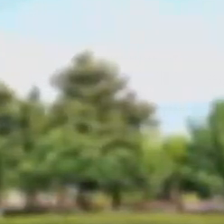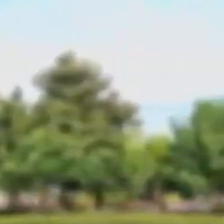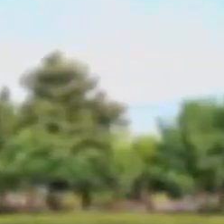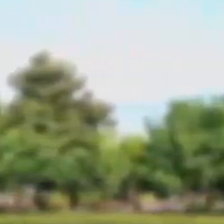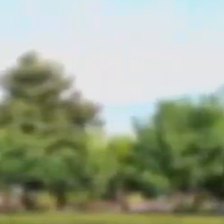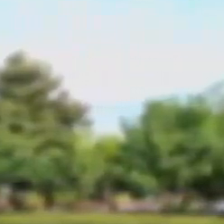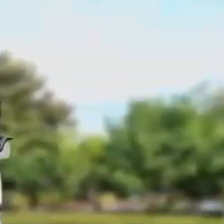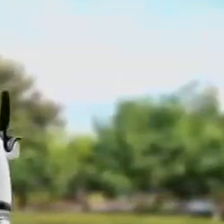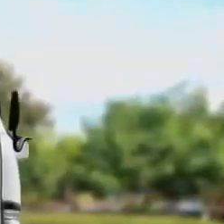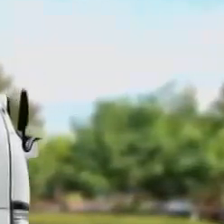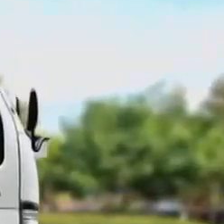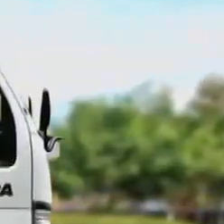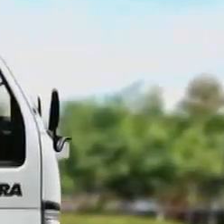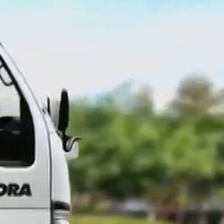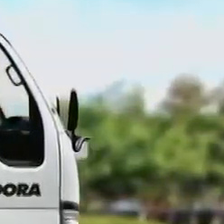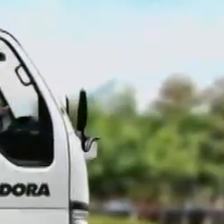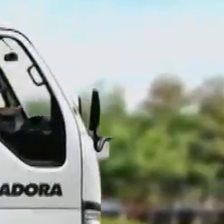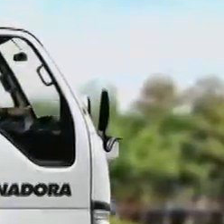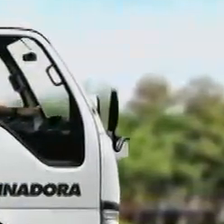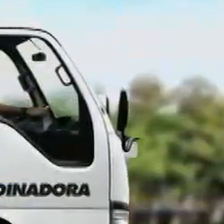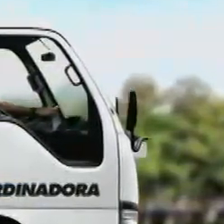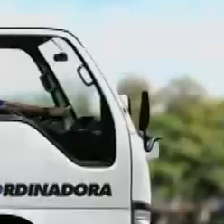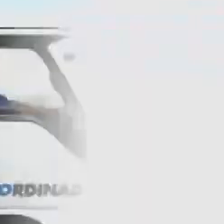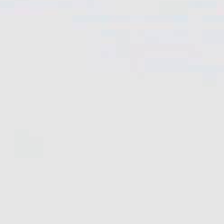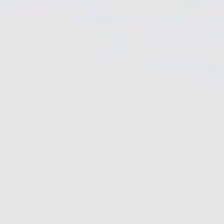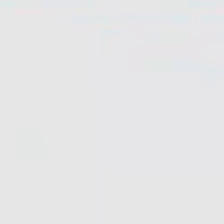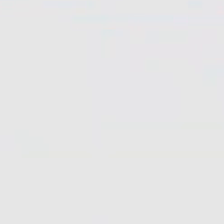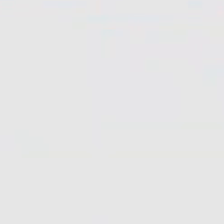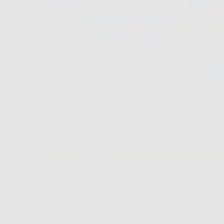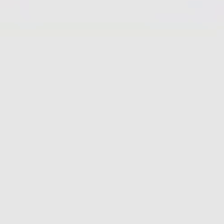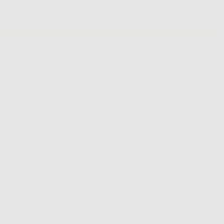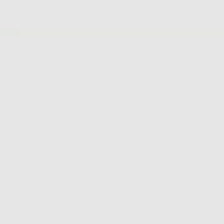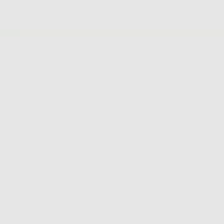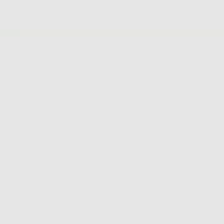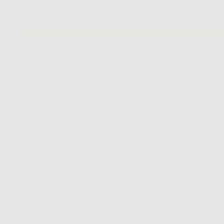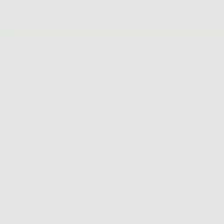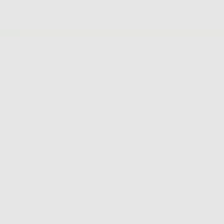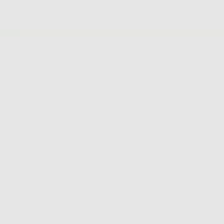Coordinadora, también movemos las noticias de actualidad.